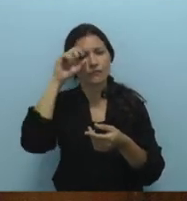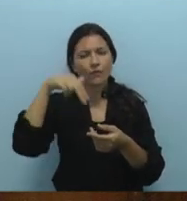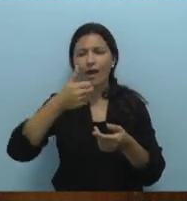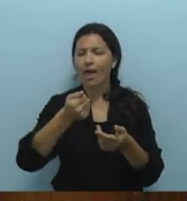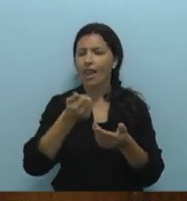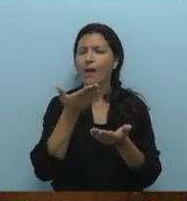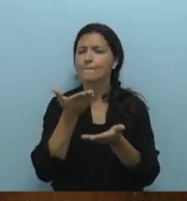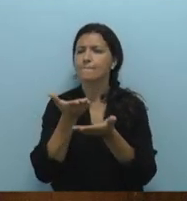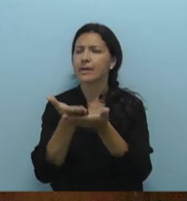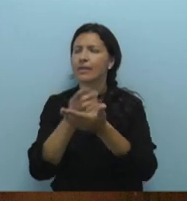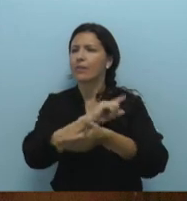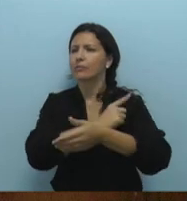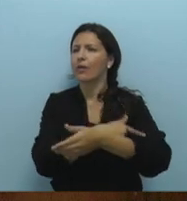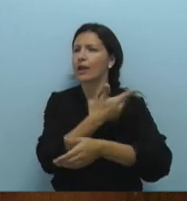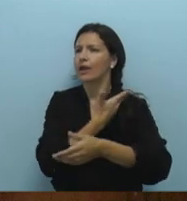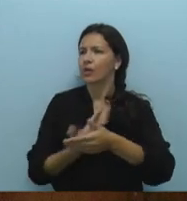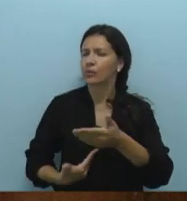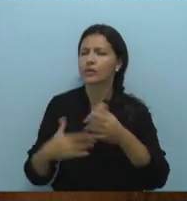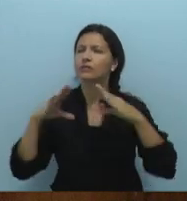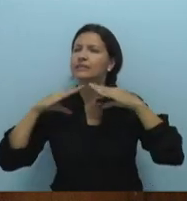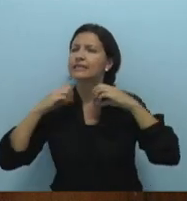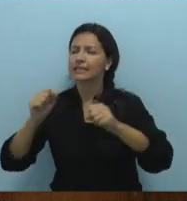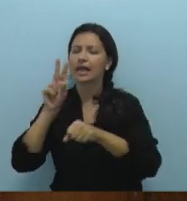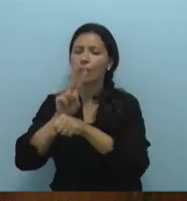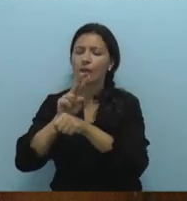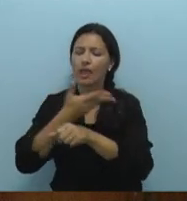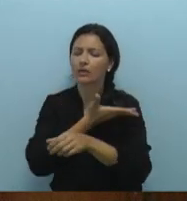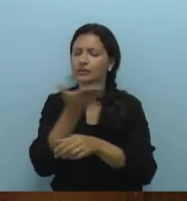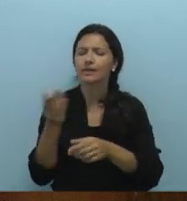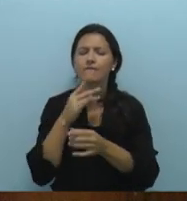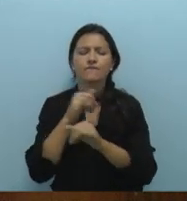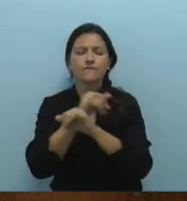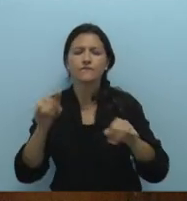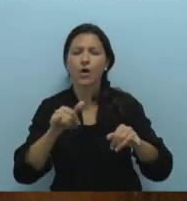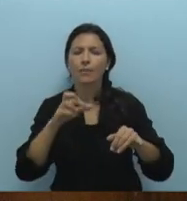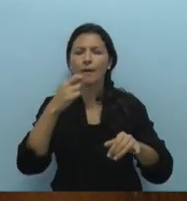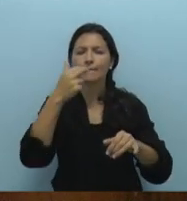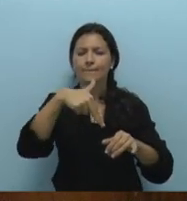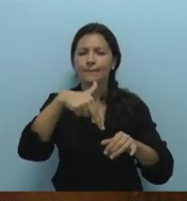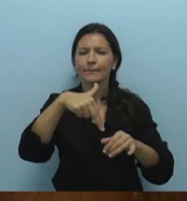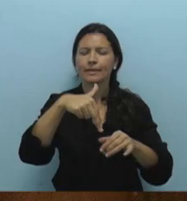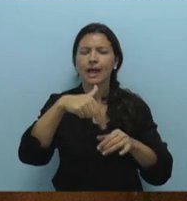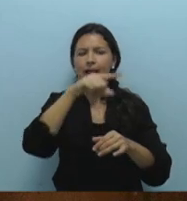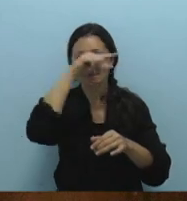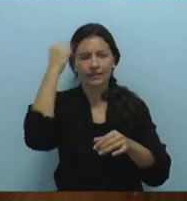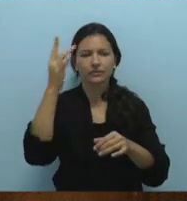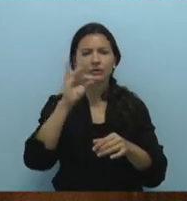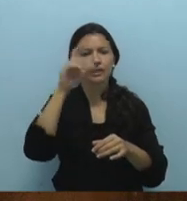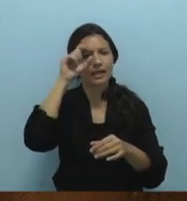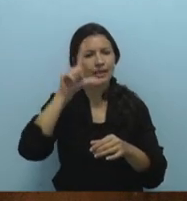Esta Cámara vería con agrado que el Poder Ejecutivo, por intermedio de la Secretaría de Protección Civil, informe en relación al Plan Nacional Delta